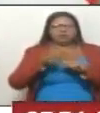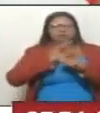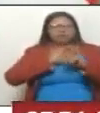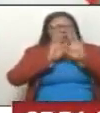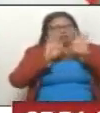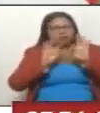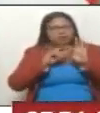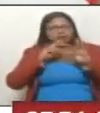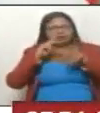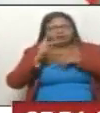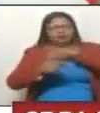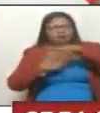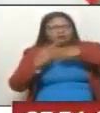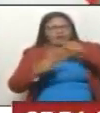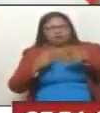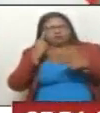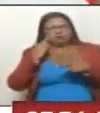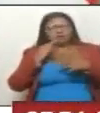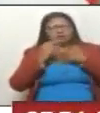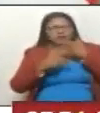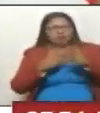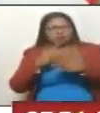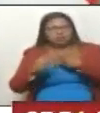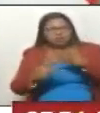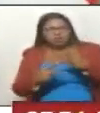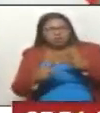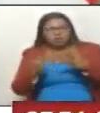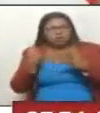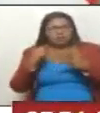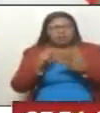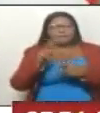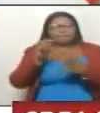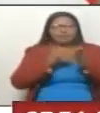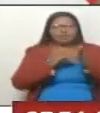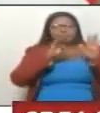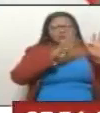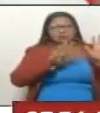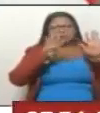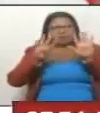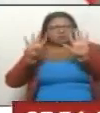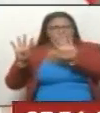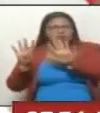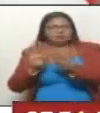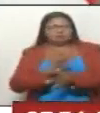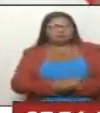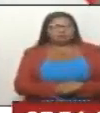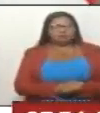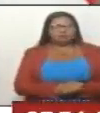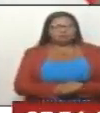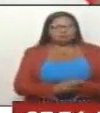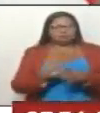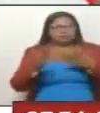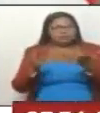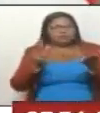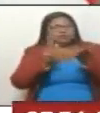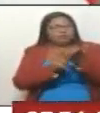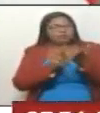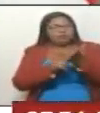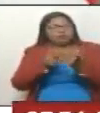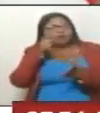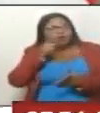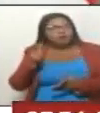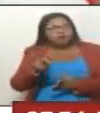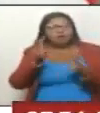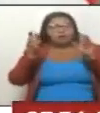revolución bolivariana es el proceso constituyente de 1999, cuando se aprueba por el pueblo la